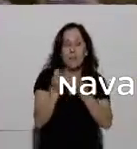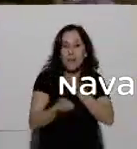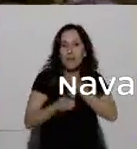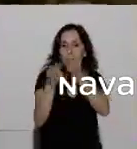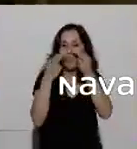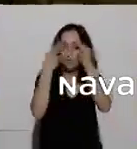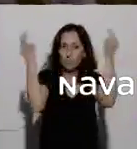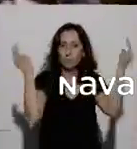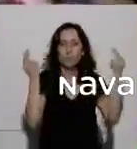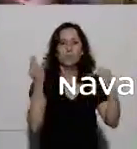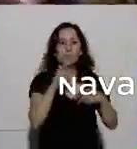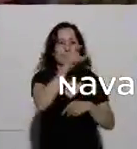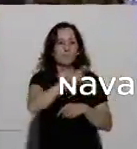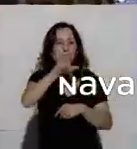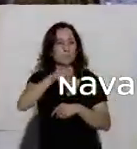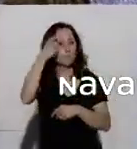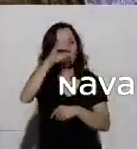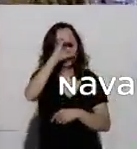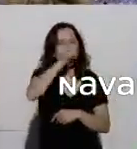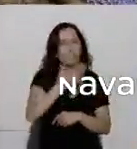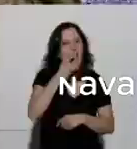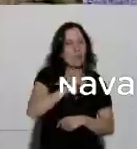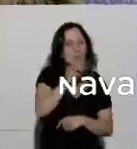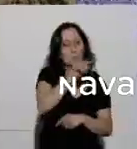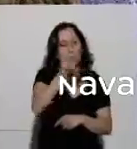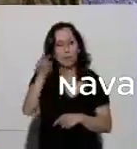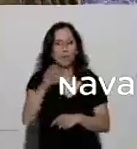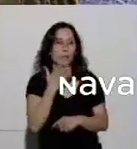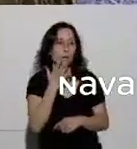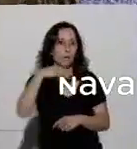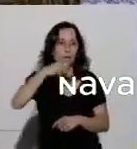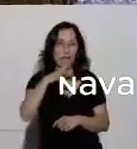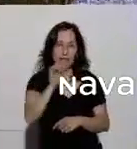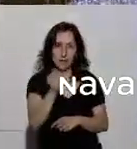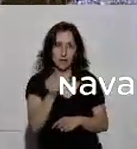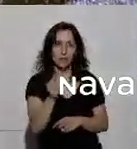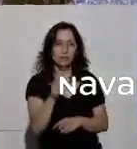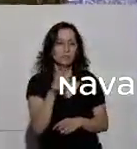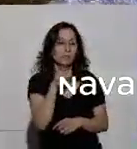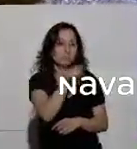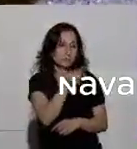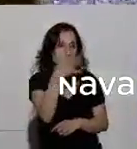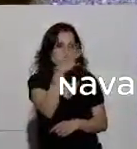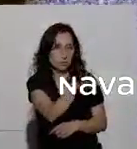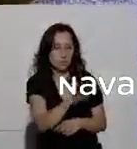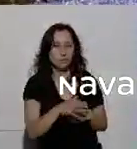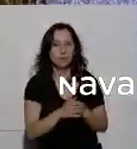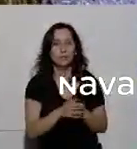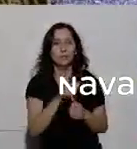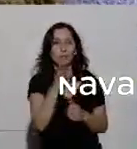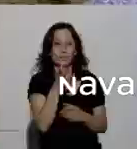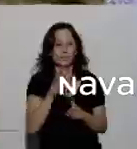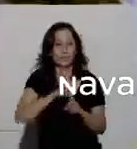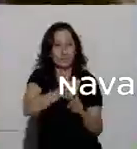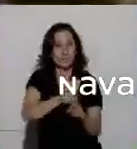son brujos en el pueblo y quiénes no. Y empieza a dar nombres, pues, por ejemplo, a María de Yureteguía, la acusa. Claro, por presión, entre